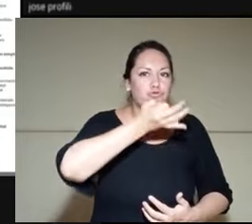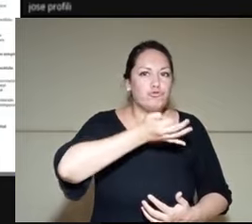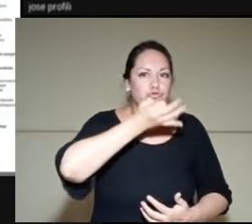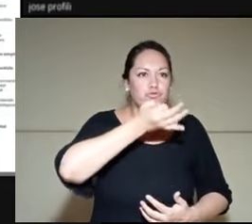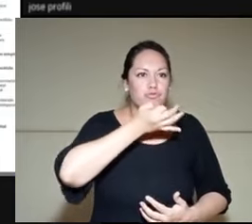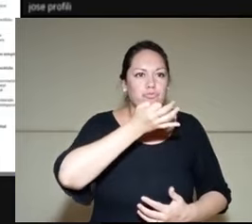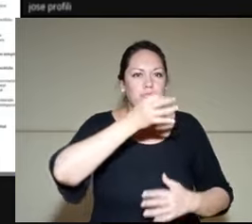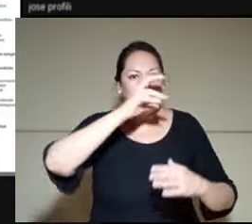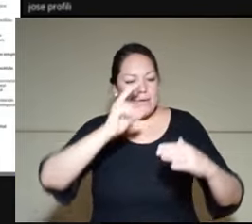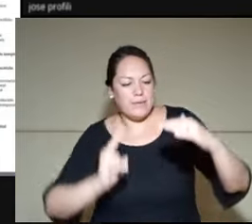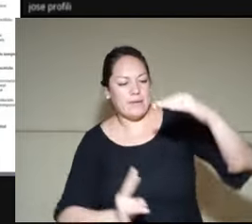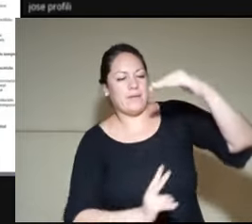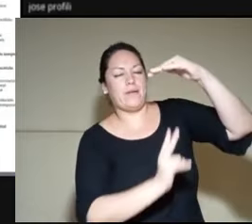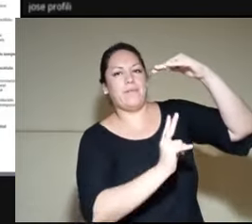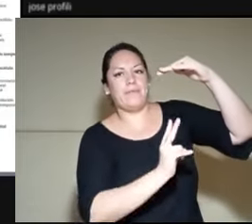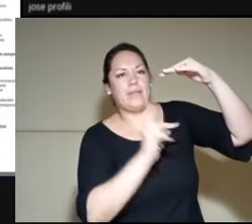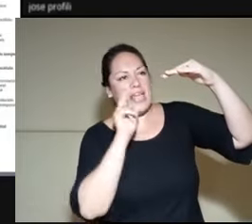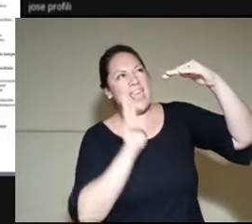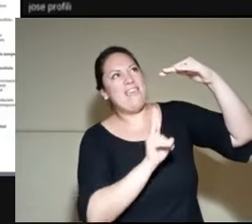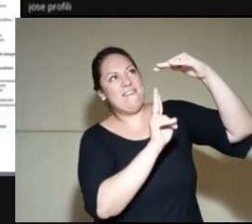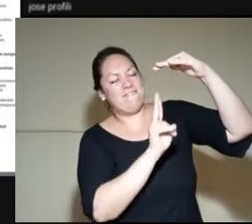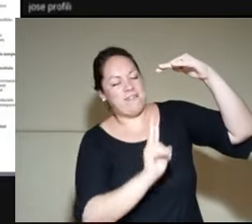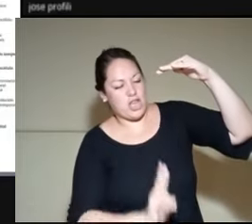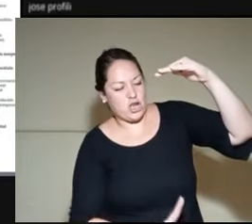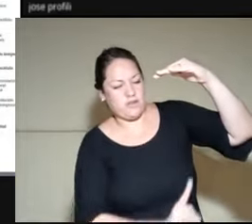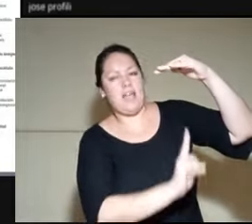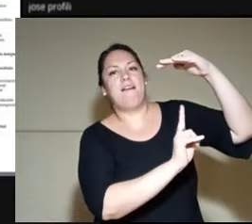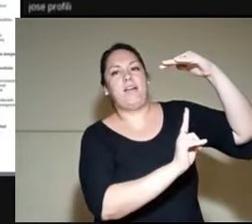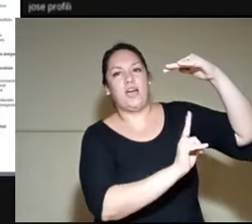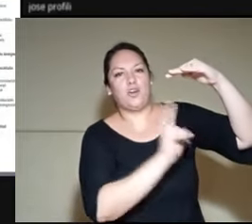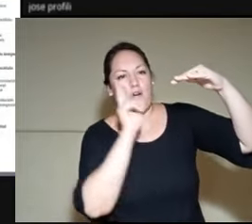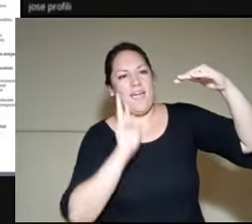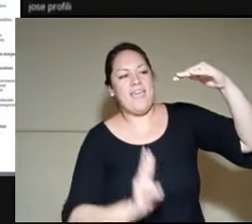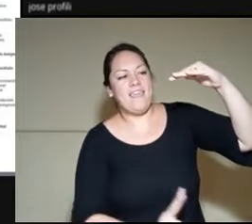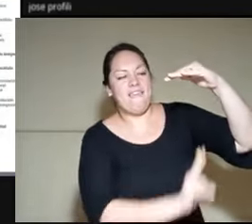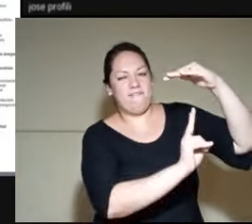Bien, acá tenemos una vista inferior del encéfalo. Estamos viendo